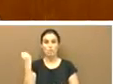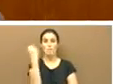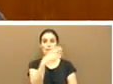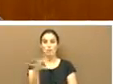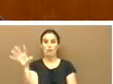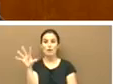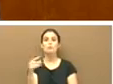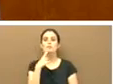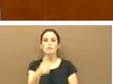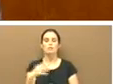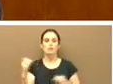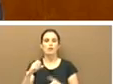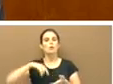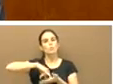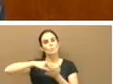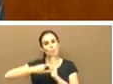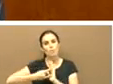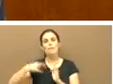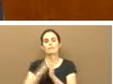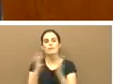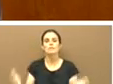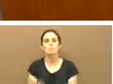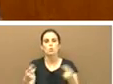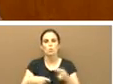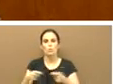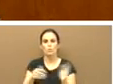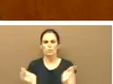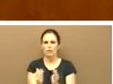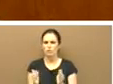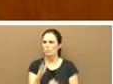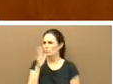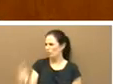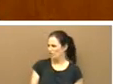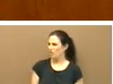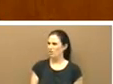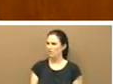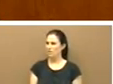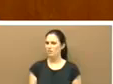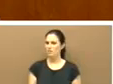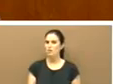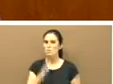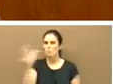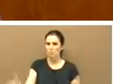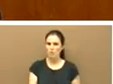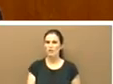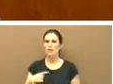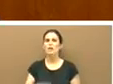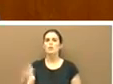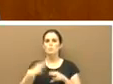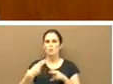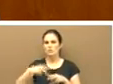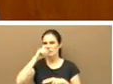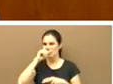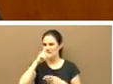y corriendo, anuncia un plan de estímulo al pequeño comercio. ¿Por qué practican la vieja política de la tierra